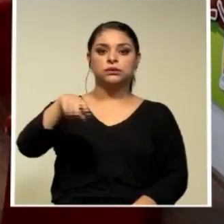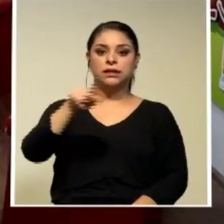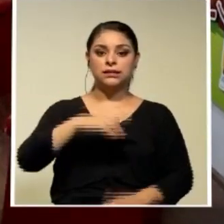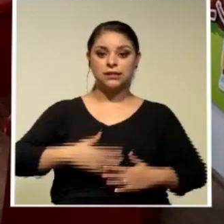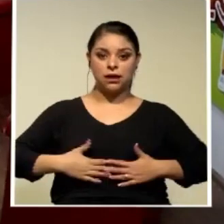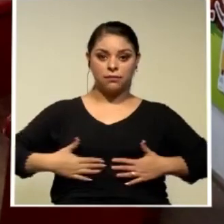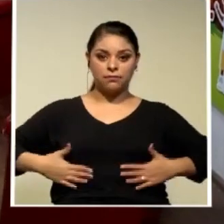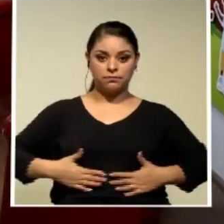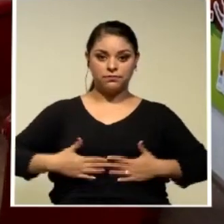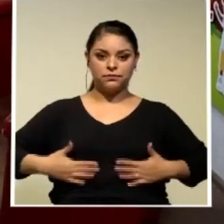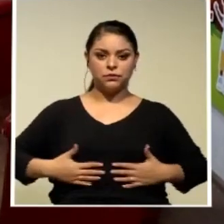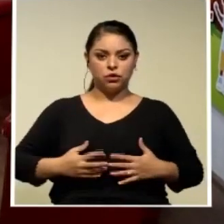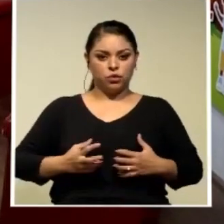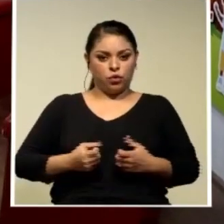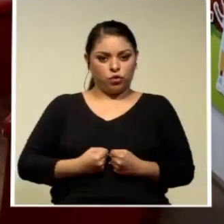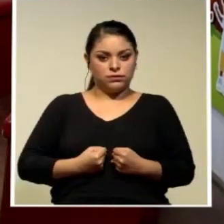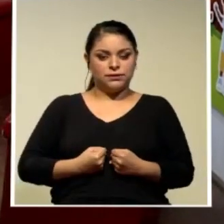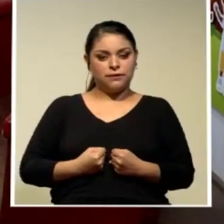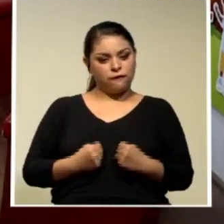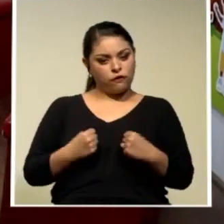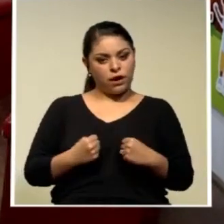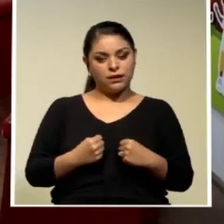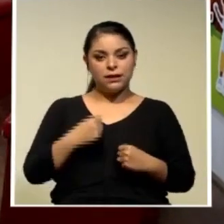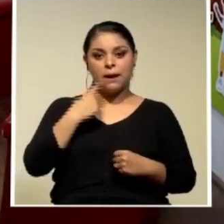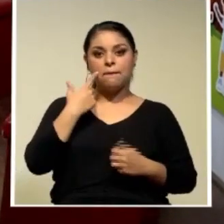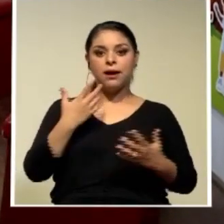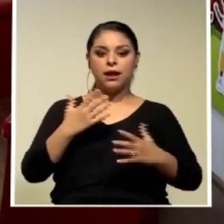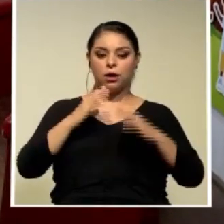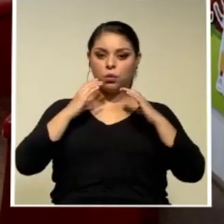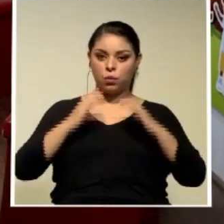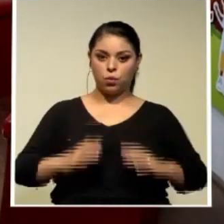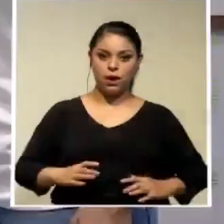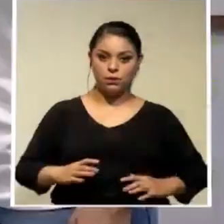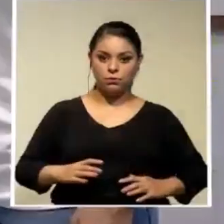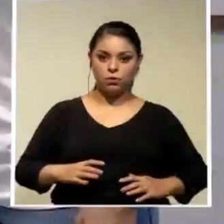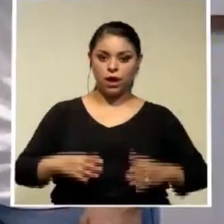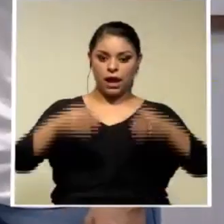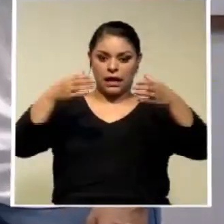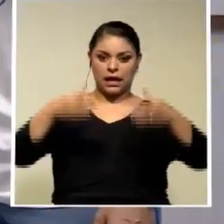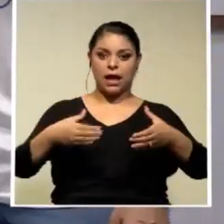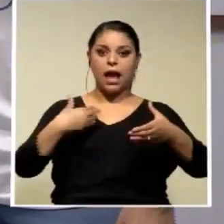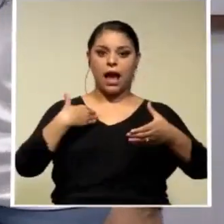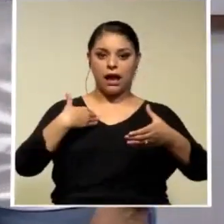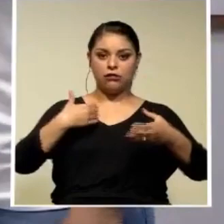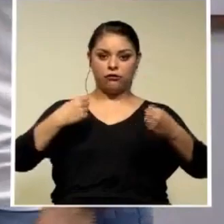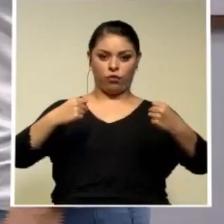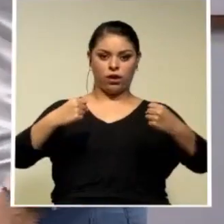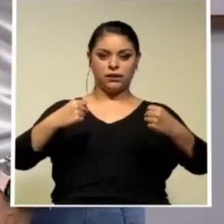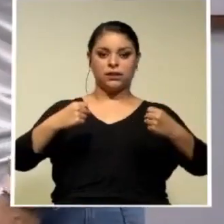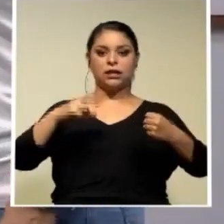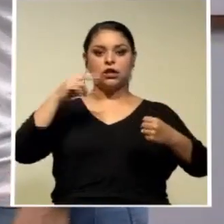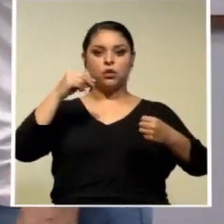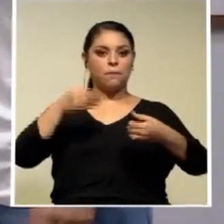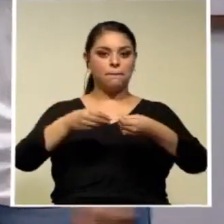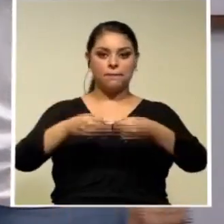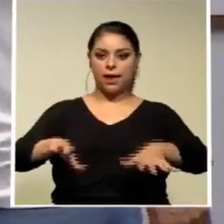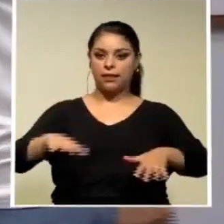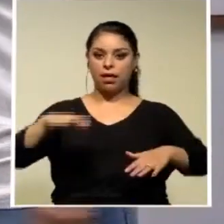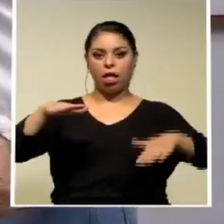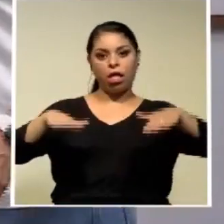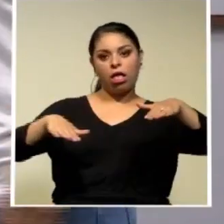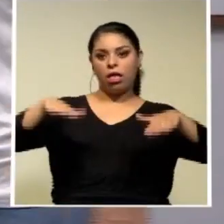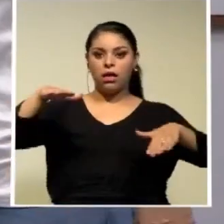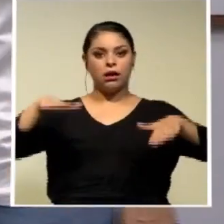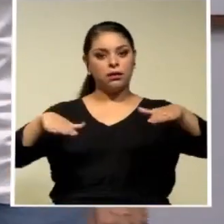sea, ponerlo fuerte, fuerte, para que así nuestro cuerpo, nuestro tronco tenga soporte y no nos vayamos okay. perdiendo nuestro equilibrio. Excelente,